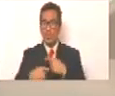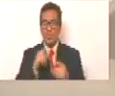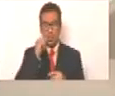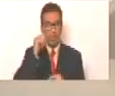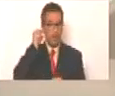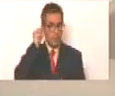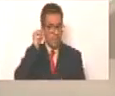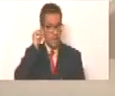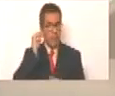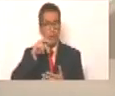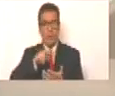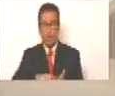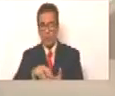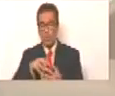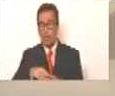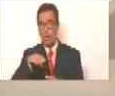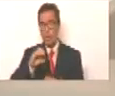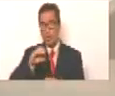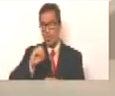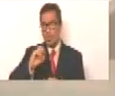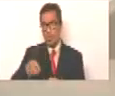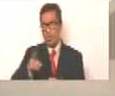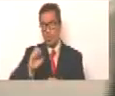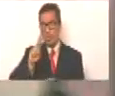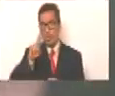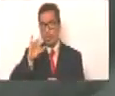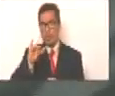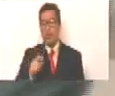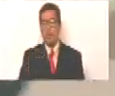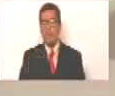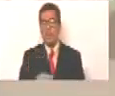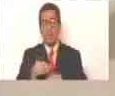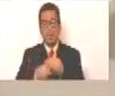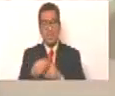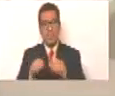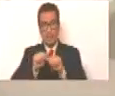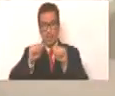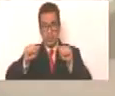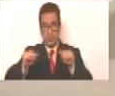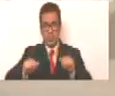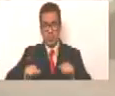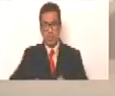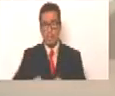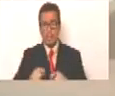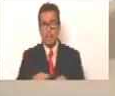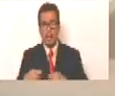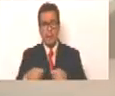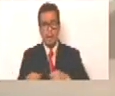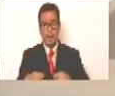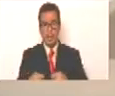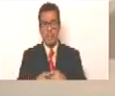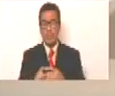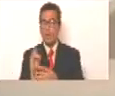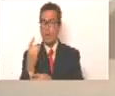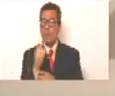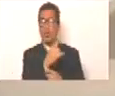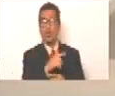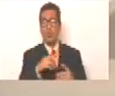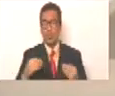productores del ágave cocuy deberán promover el establecimiento de sistemas de manejo agroforestales y congéneres de